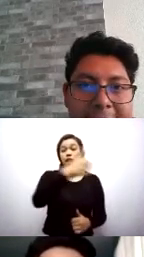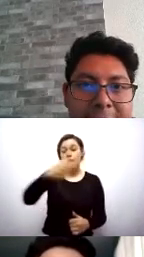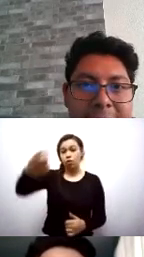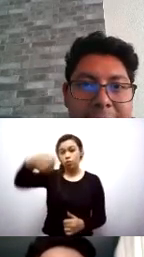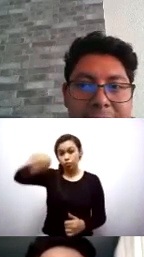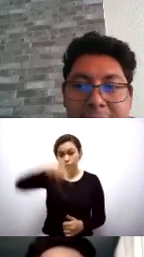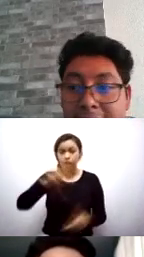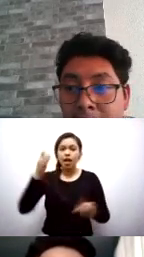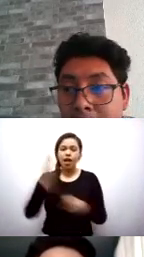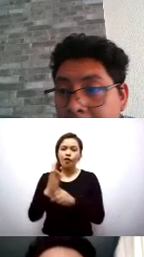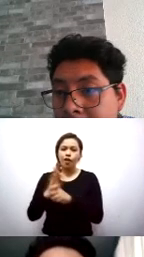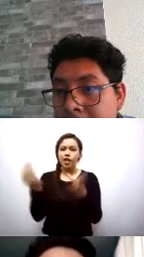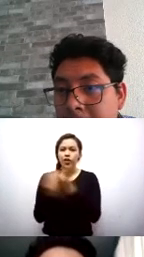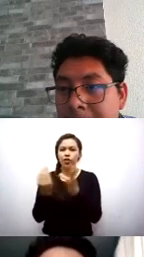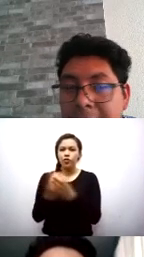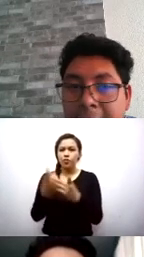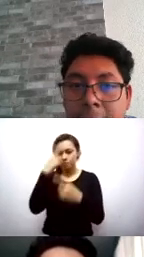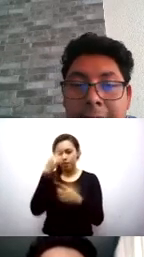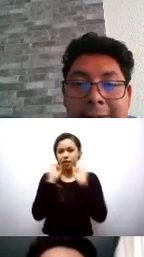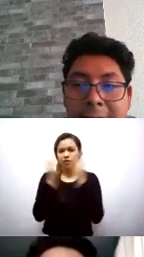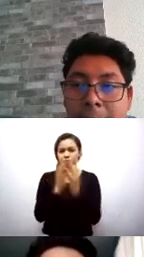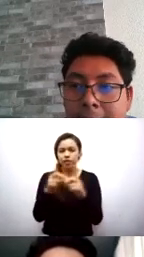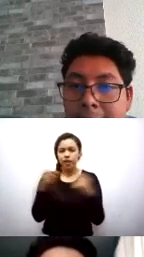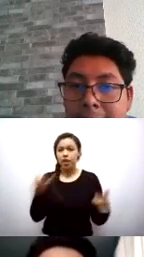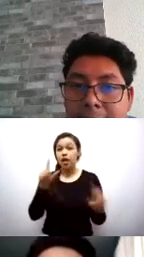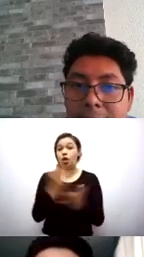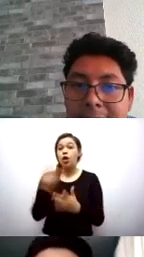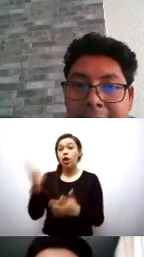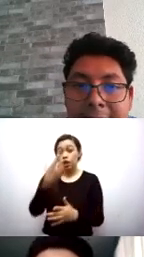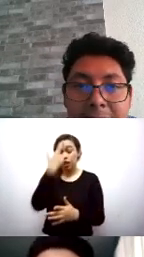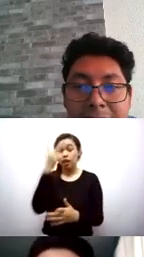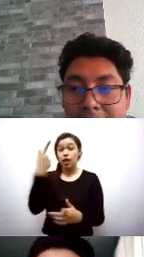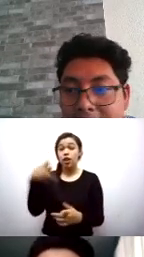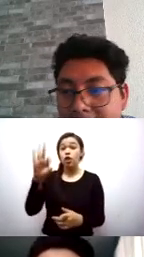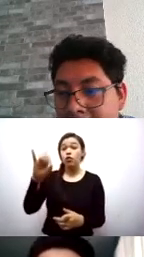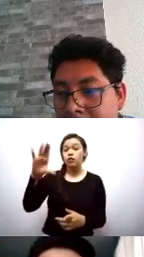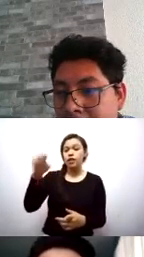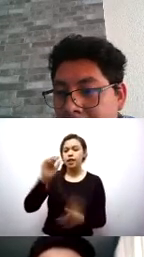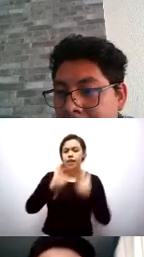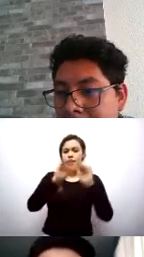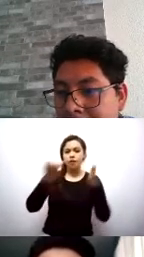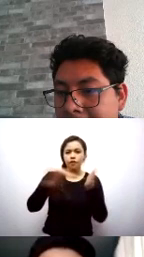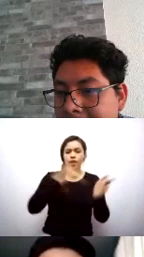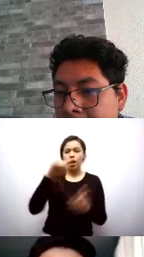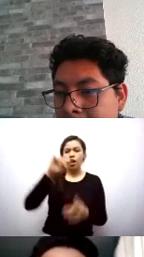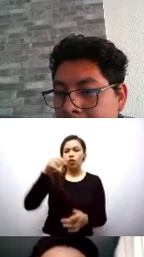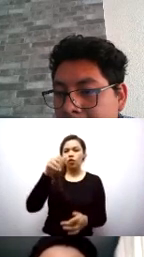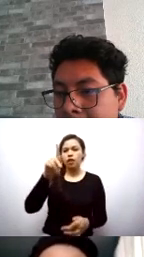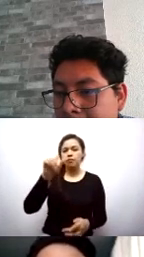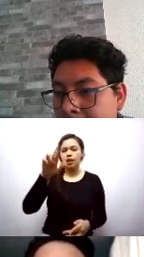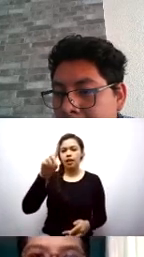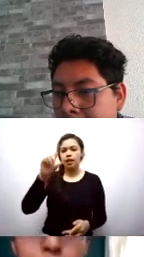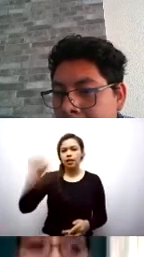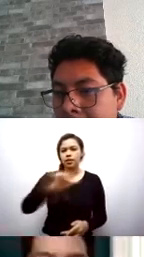esta sesión de formación y desarrollo. Solamente recordarles que no olviden enviar sus fichas de inscripción firmadas al correo